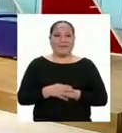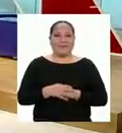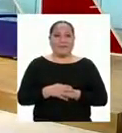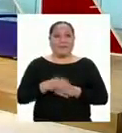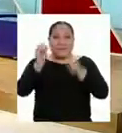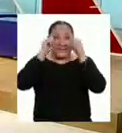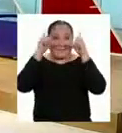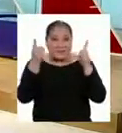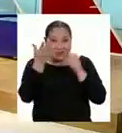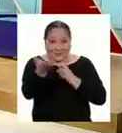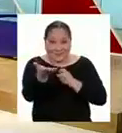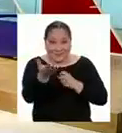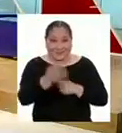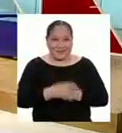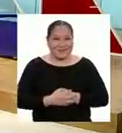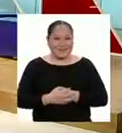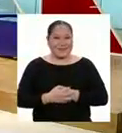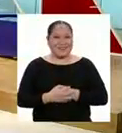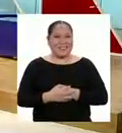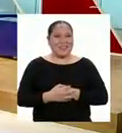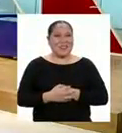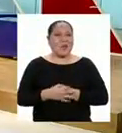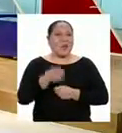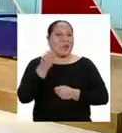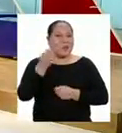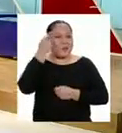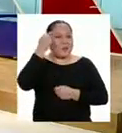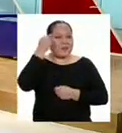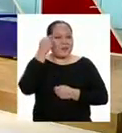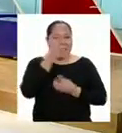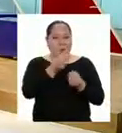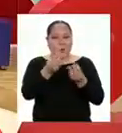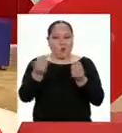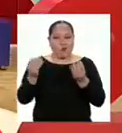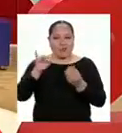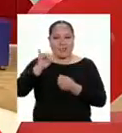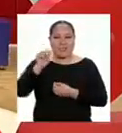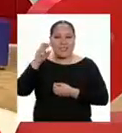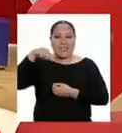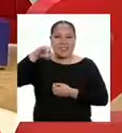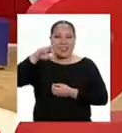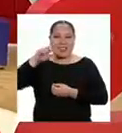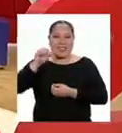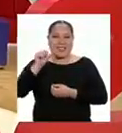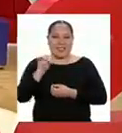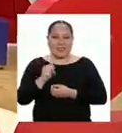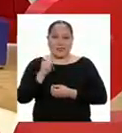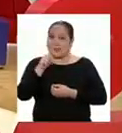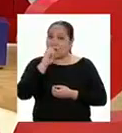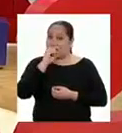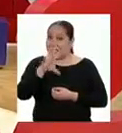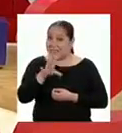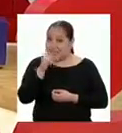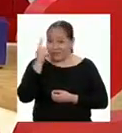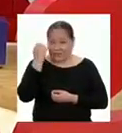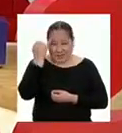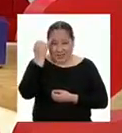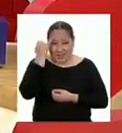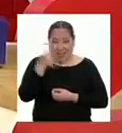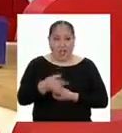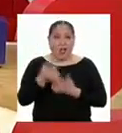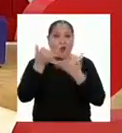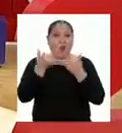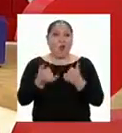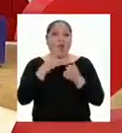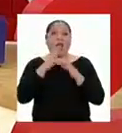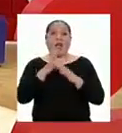¿Te sorprendí? ¿Por qué crees que éramos tantas Yaniras? Bueno, te daré una pista. Hoy hablaremos de